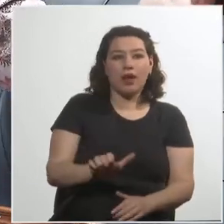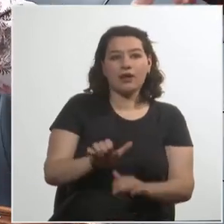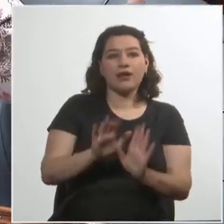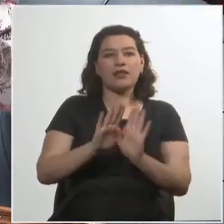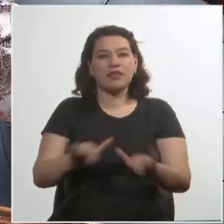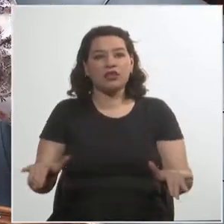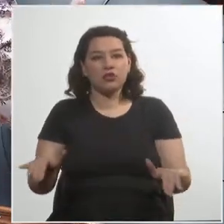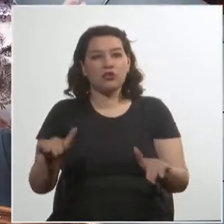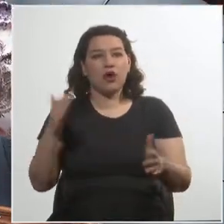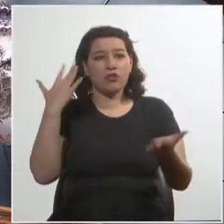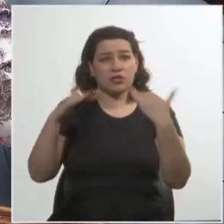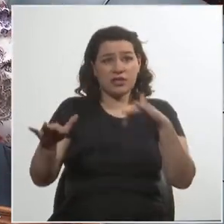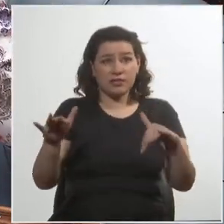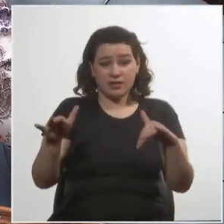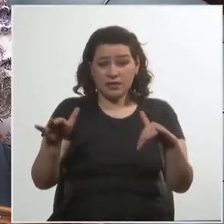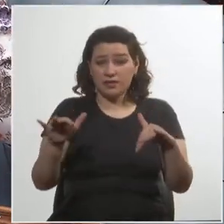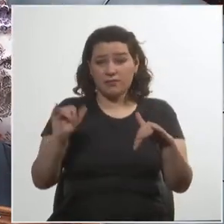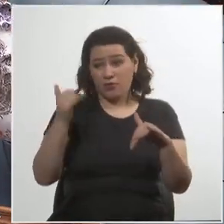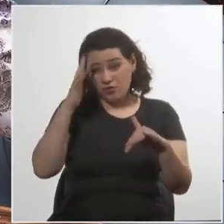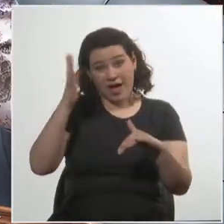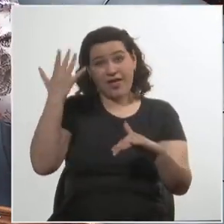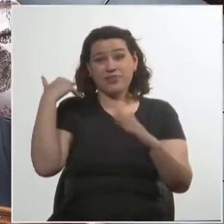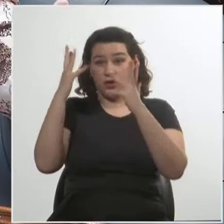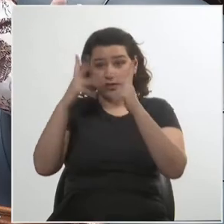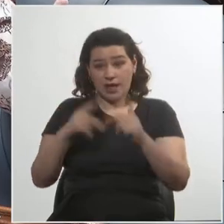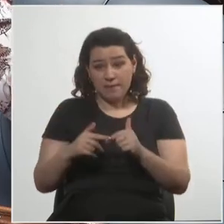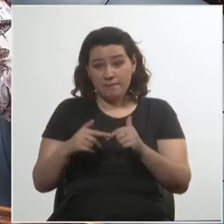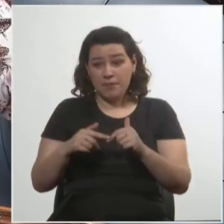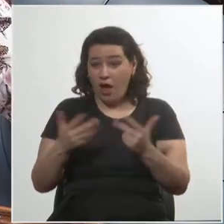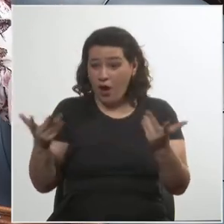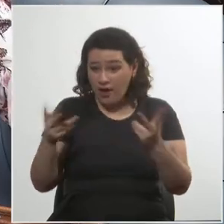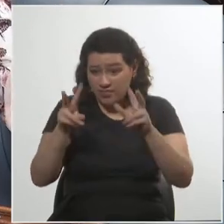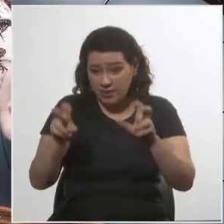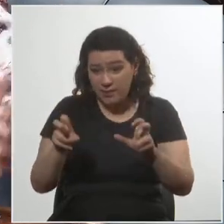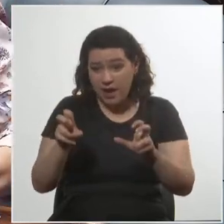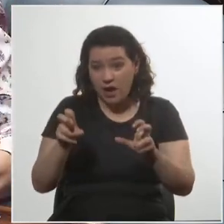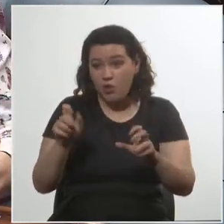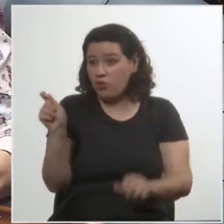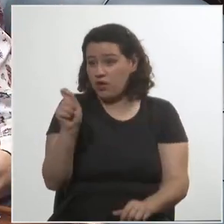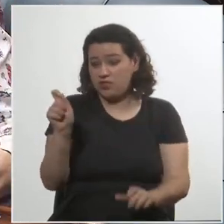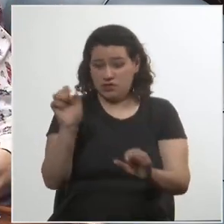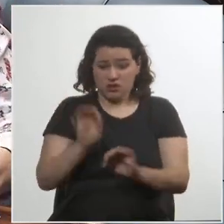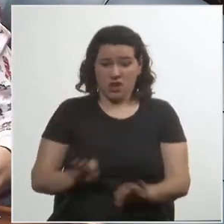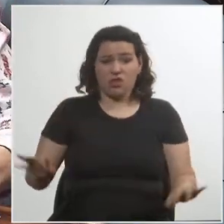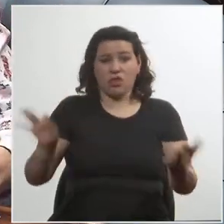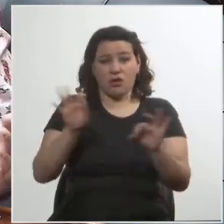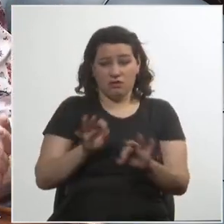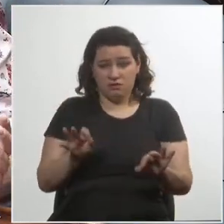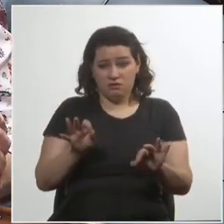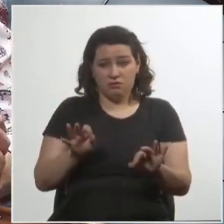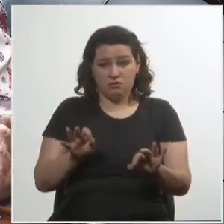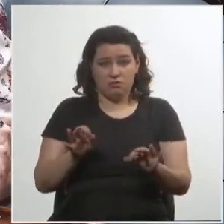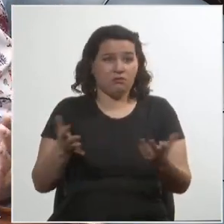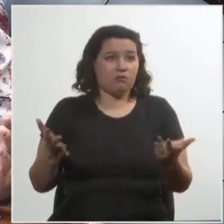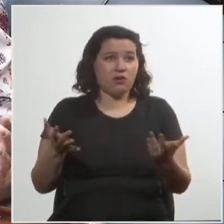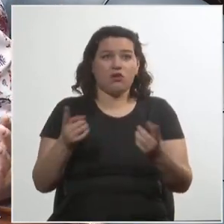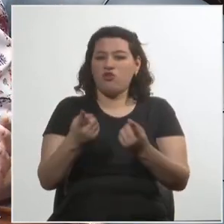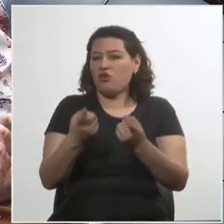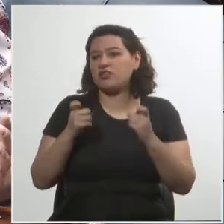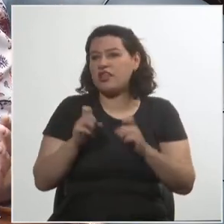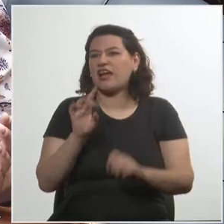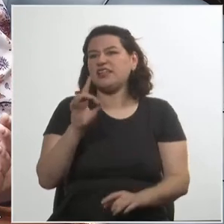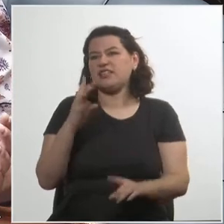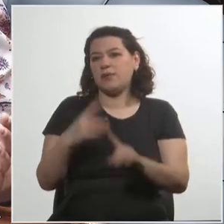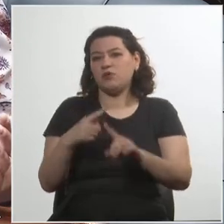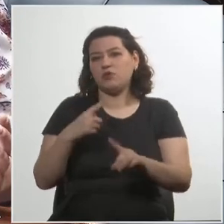tratamiento urgente cuando es un tema que me parece que vaya si tiene una urgencia que no hay que sentarse 15 minutos